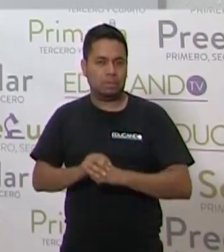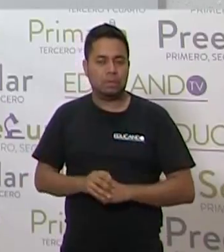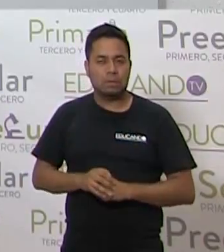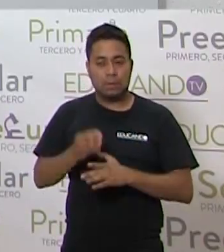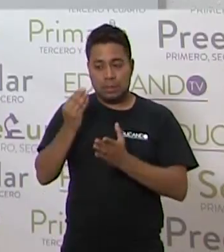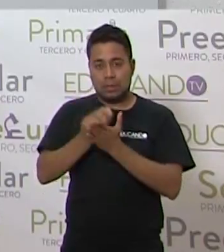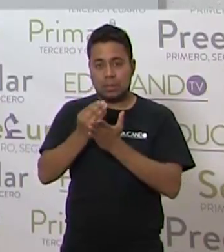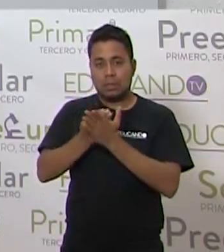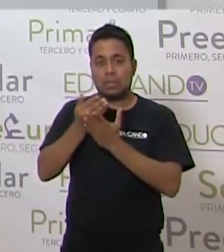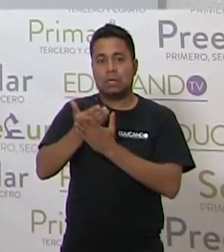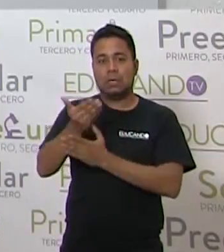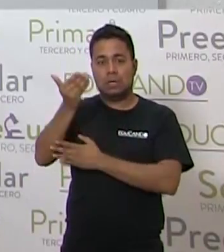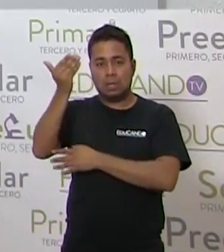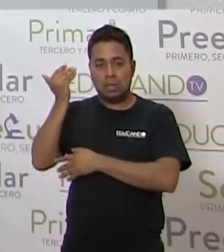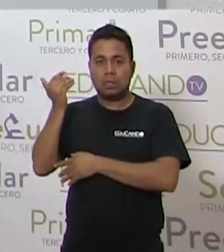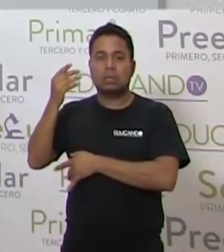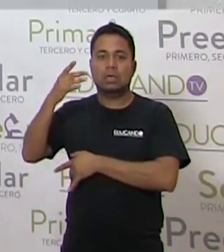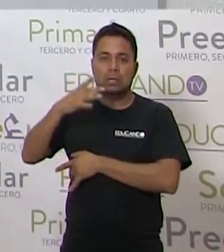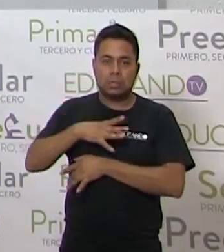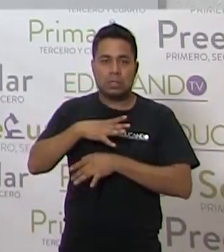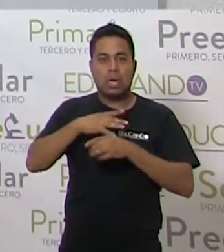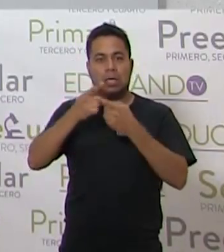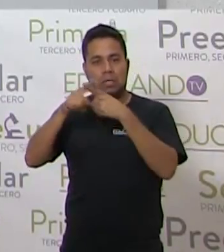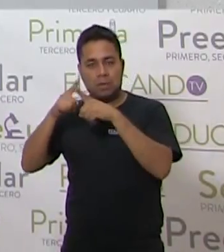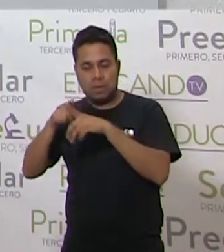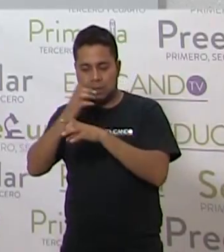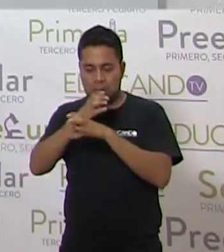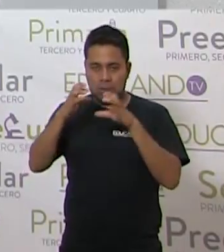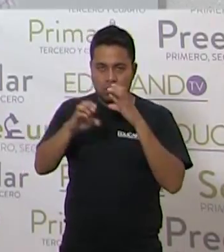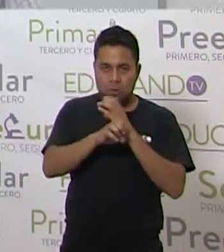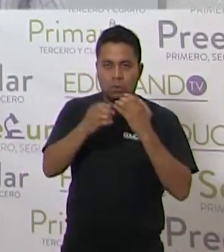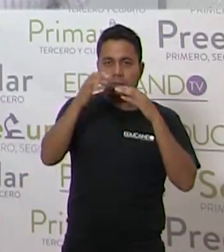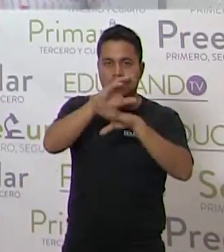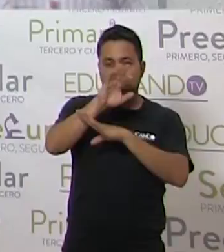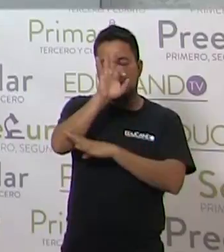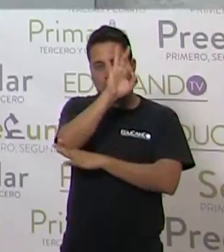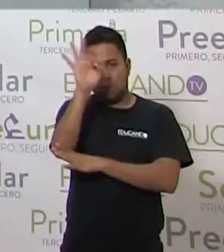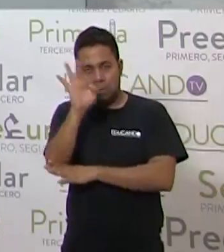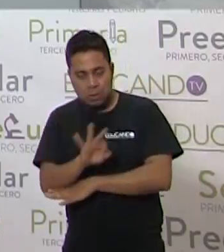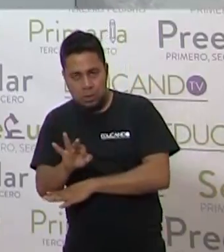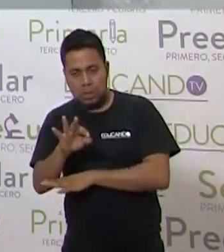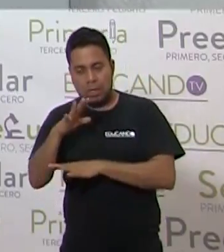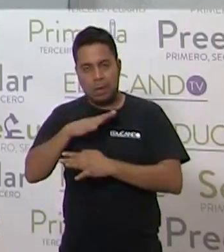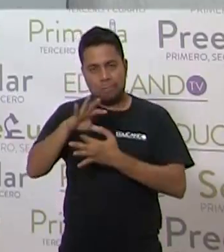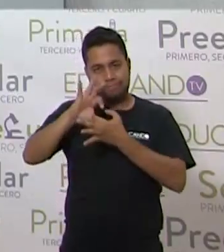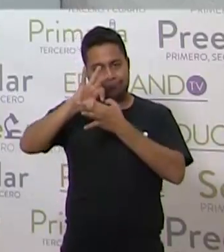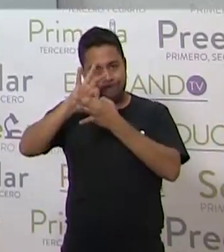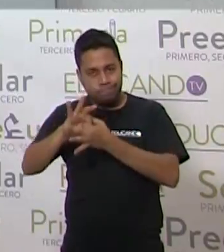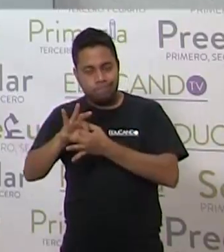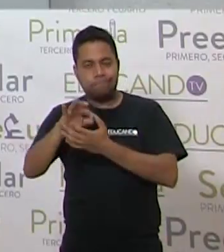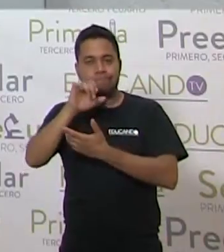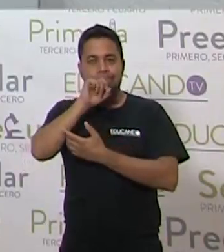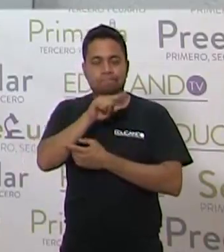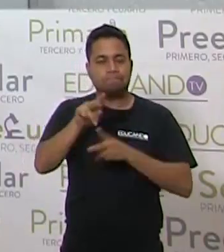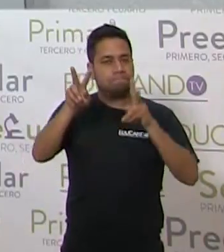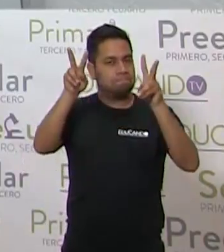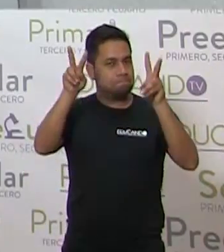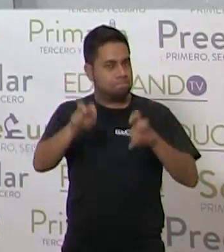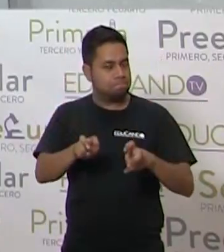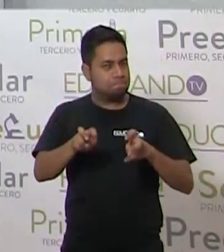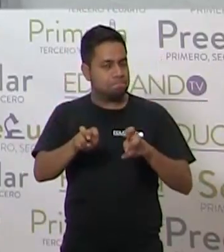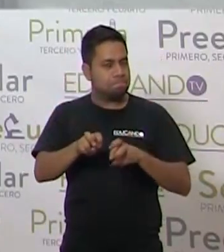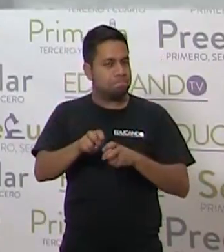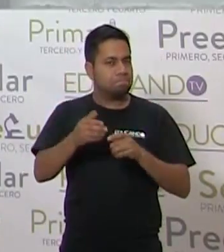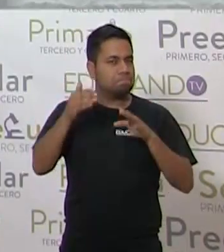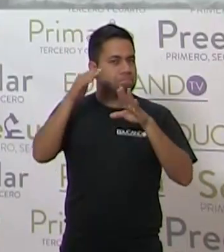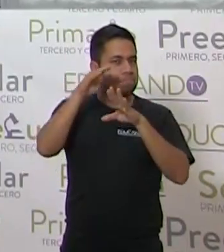pasadas ya Estuvimos viendo mucho Sobre porcentajes también bastant sobre fracciones Asimismo ya hemos visto también algunos temas que tienen